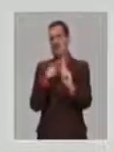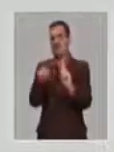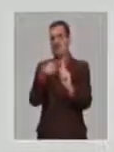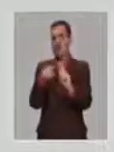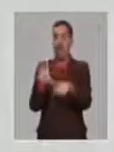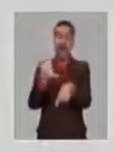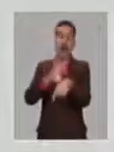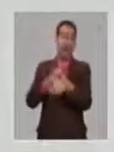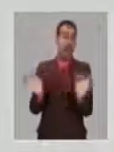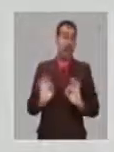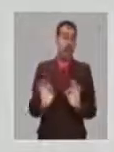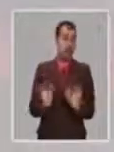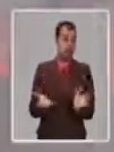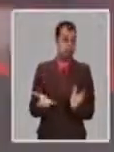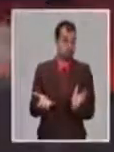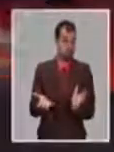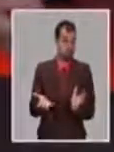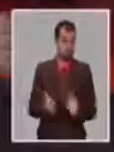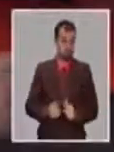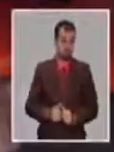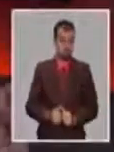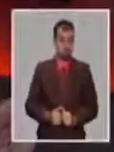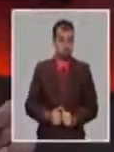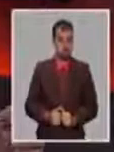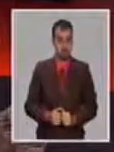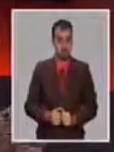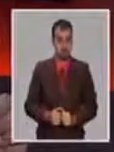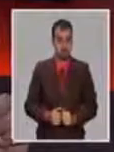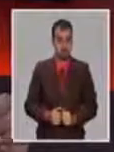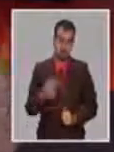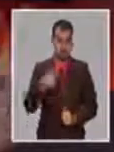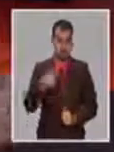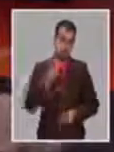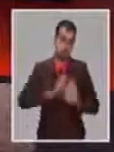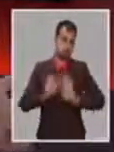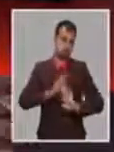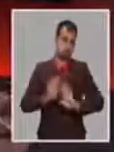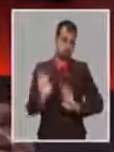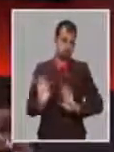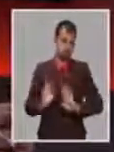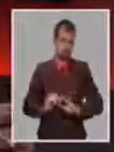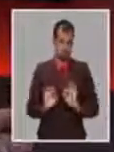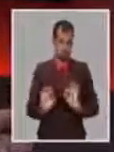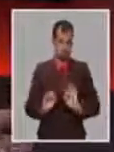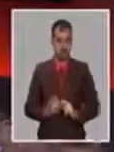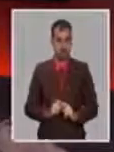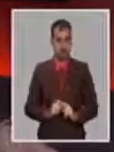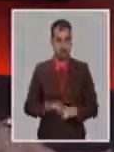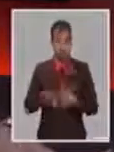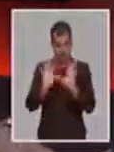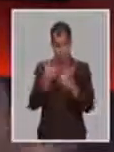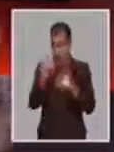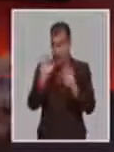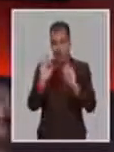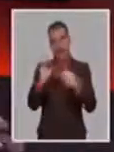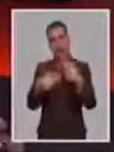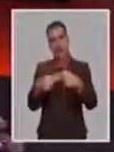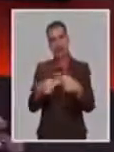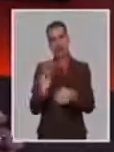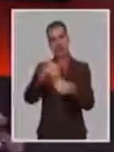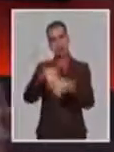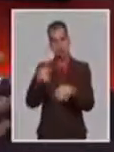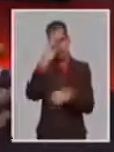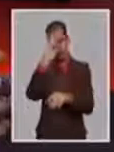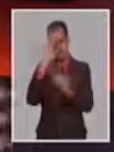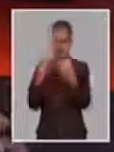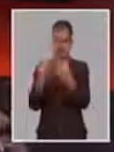en algún momento al virus y como consecuencia, aunque no se haya detectado, tiene anticuerpos contra el virus. Todo eso se va a hacer en el consultorio médico. Una